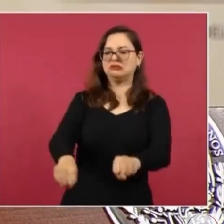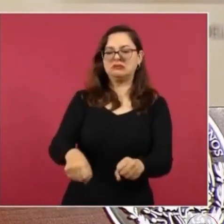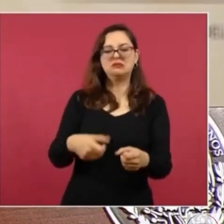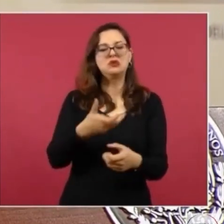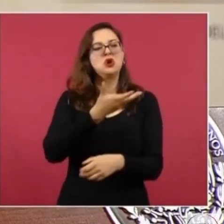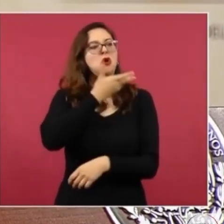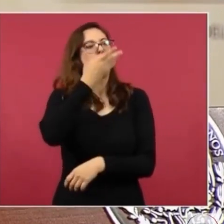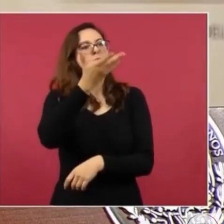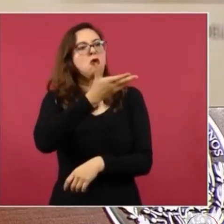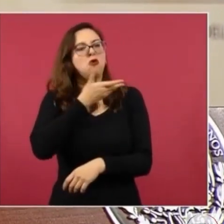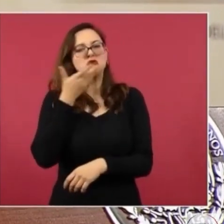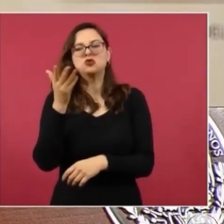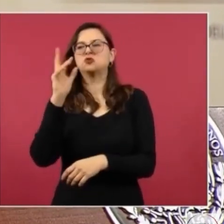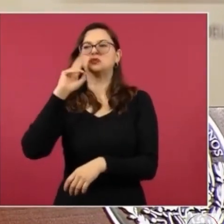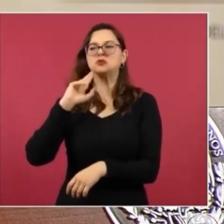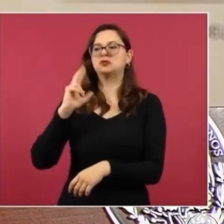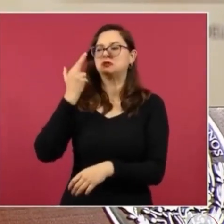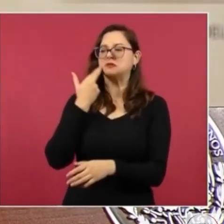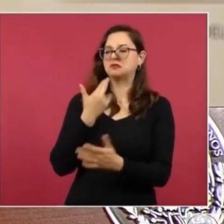racismo.